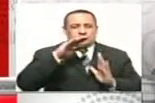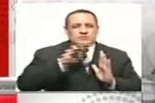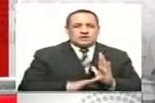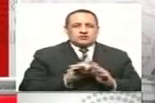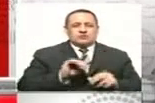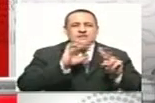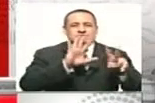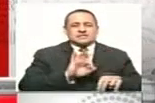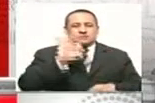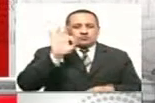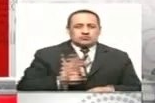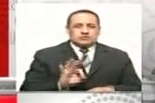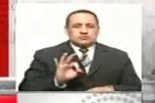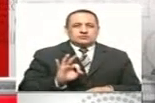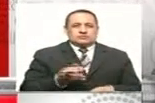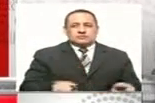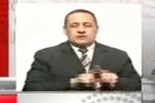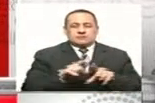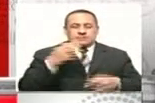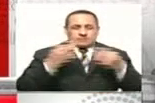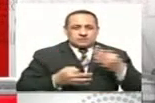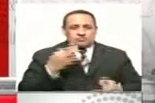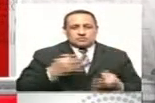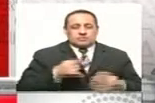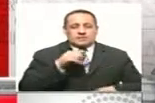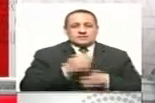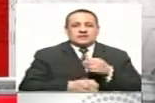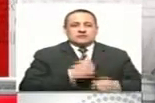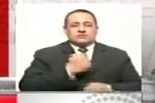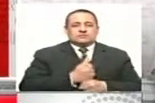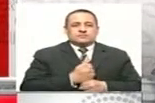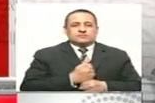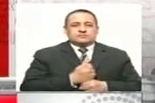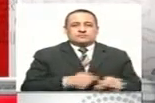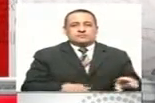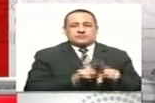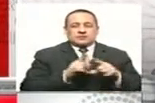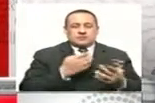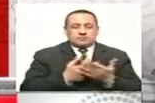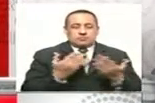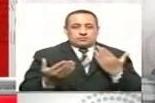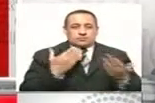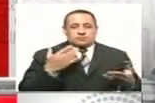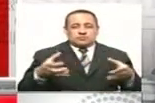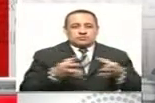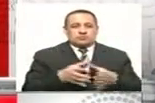del 7% en el presupuesto para este año. En comparación con